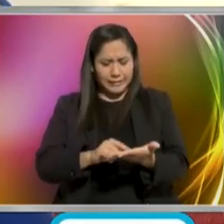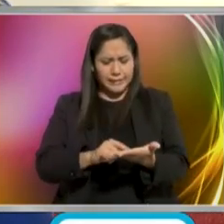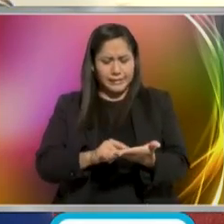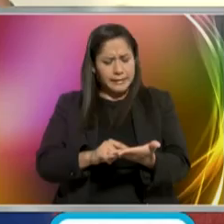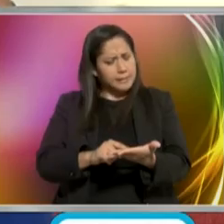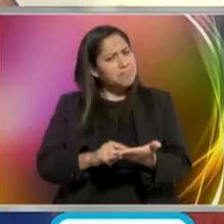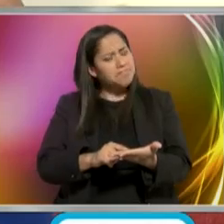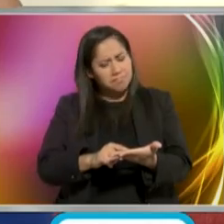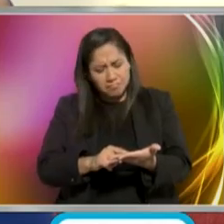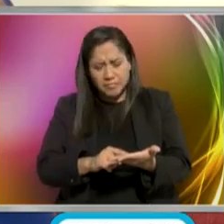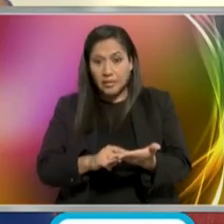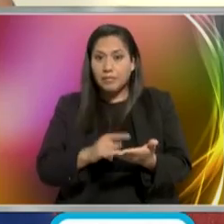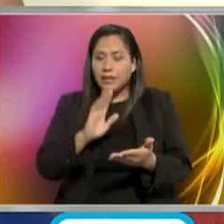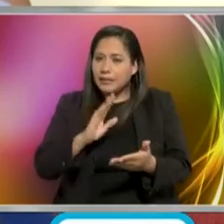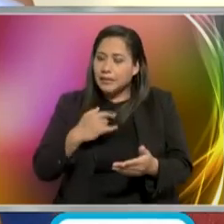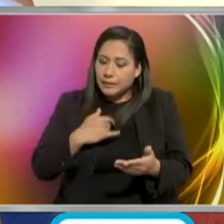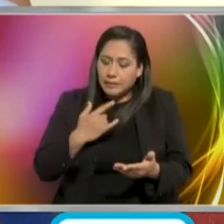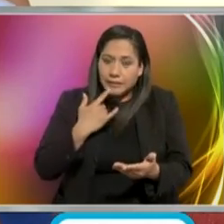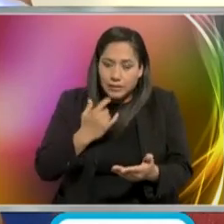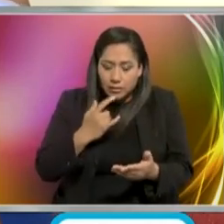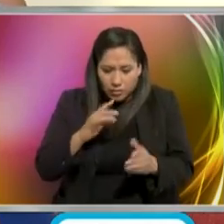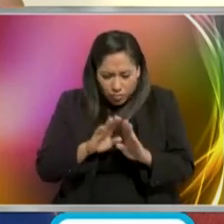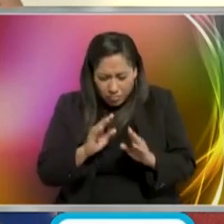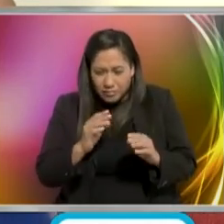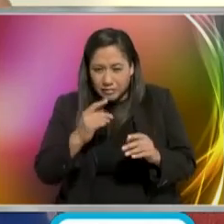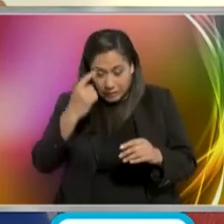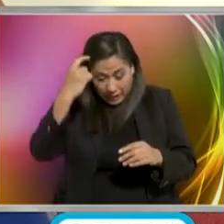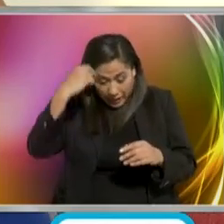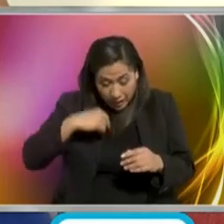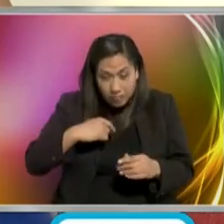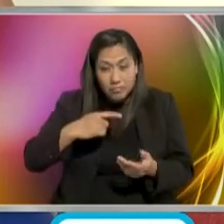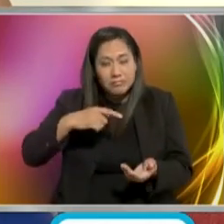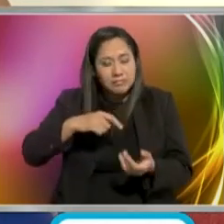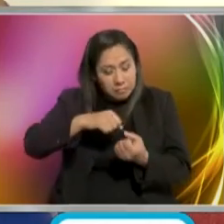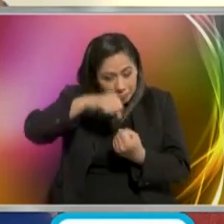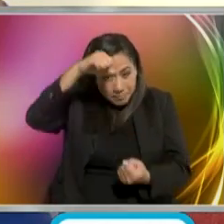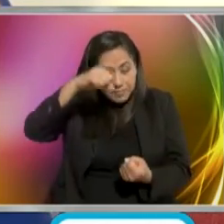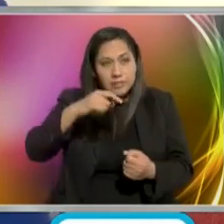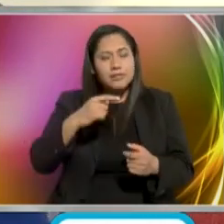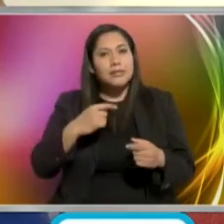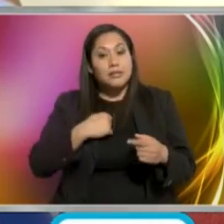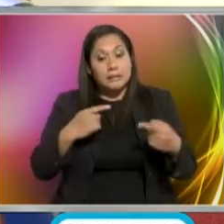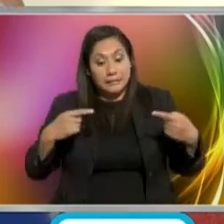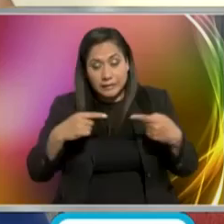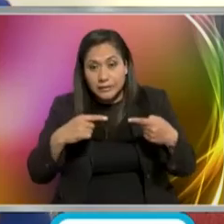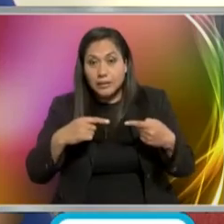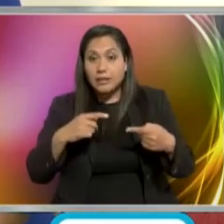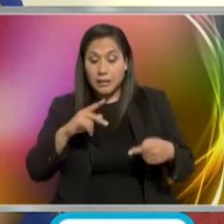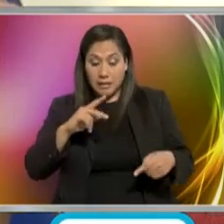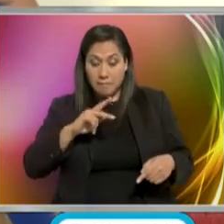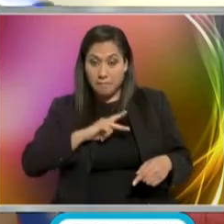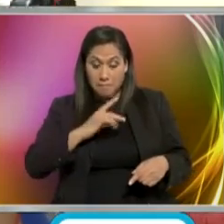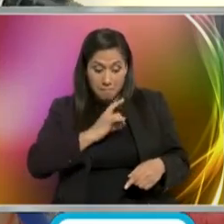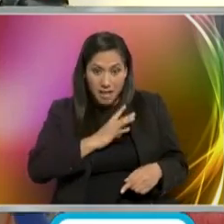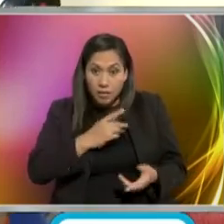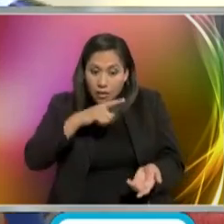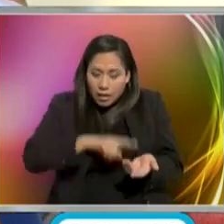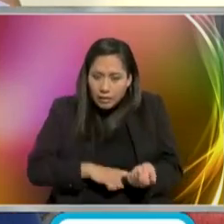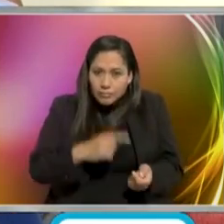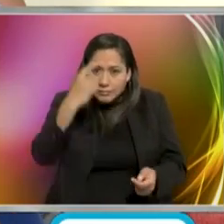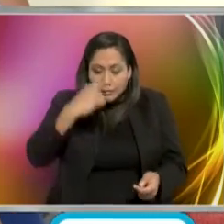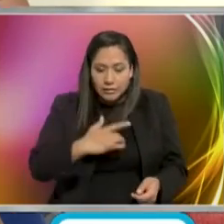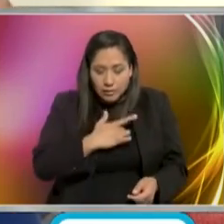te llevan al límite y confrontarte a ti en lo personal con tus propios miedos